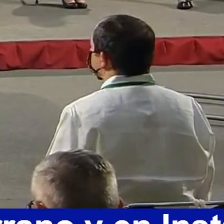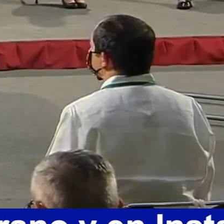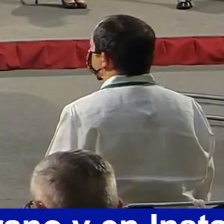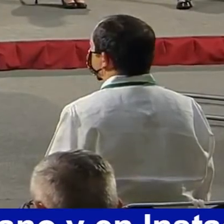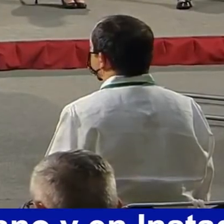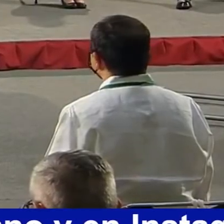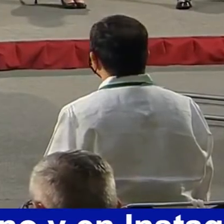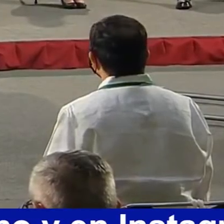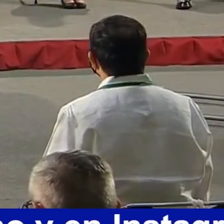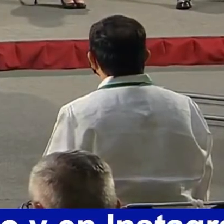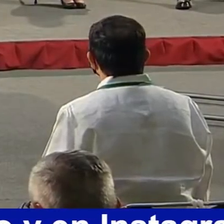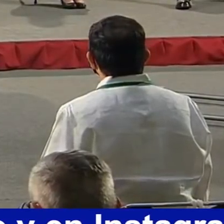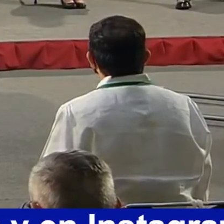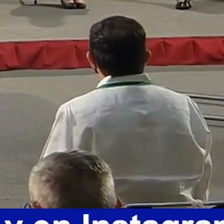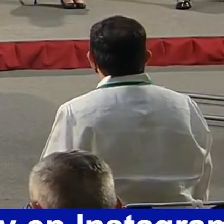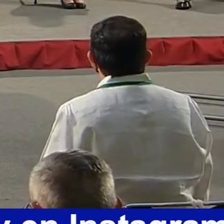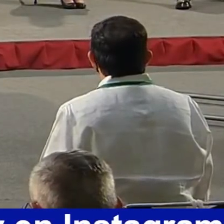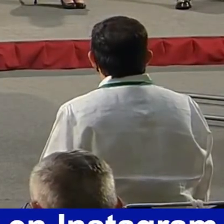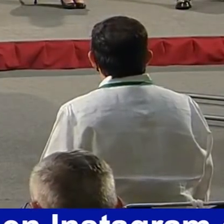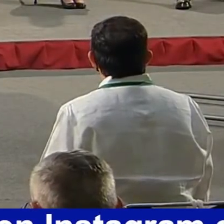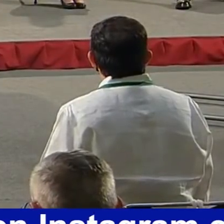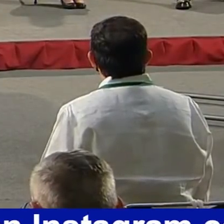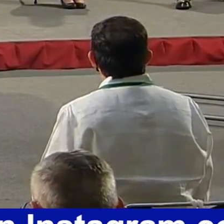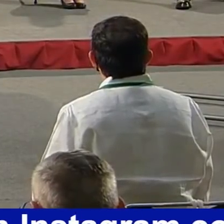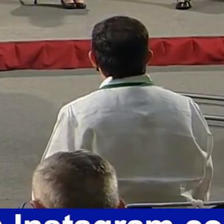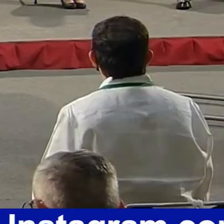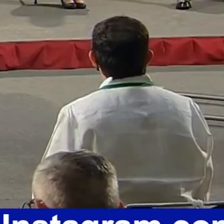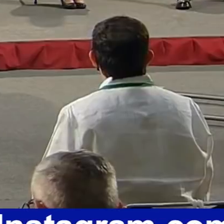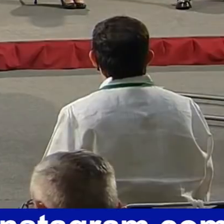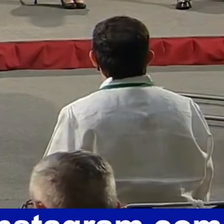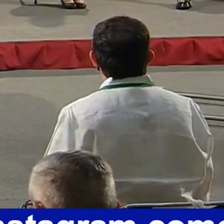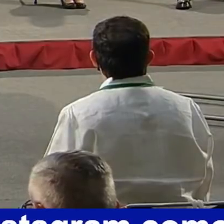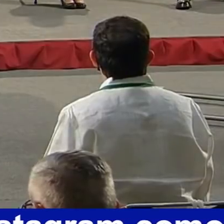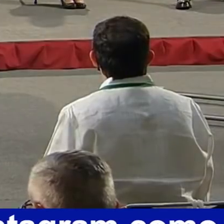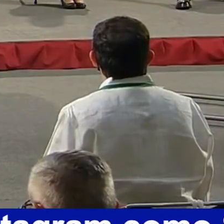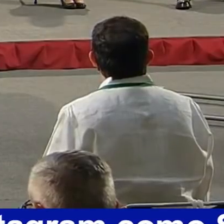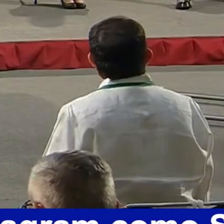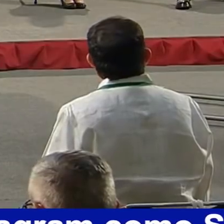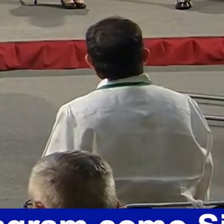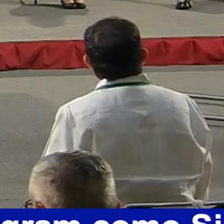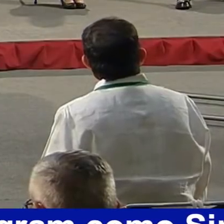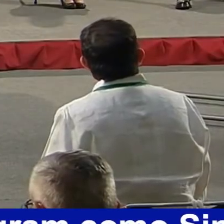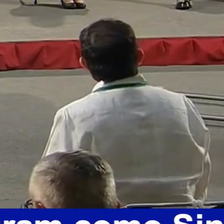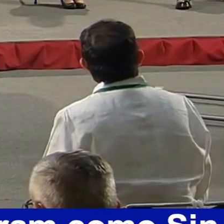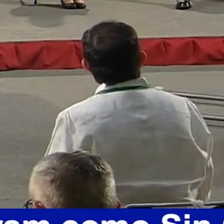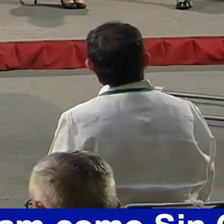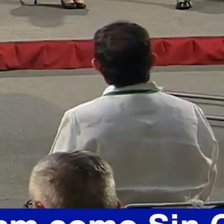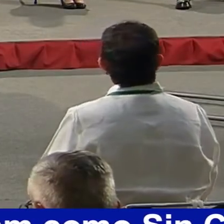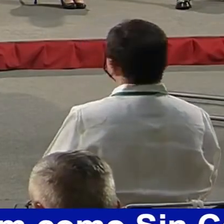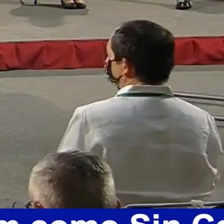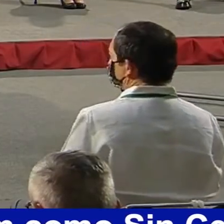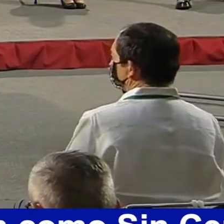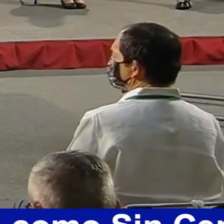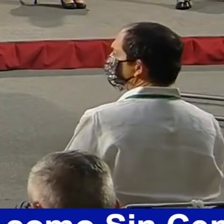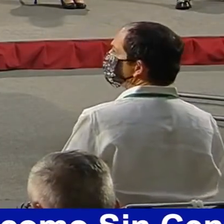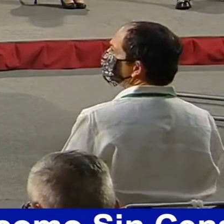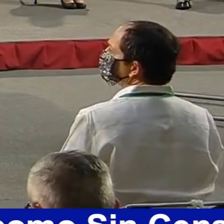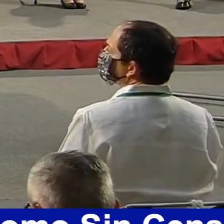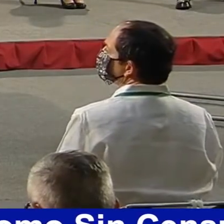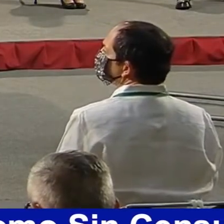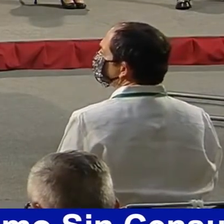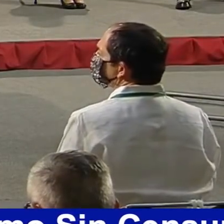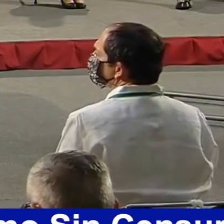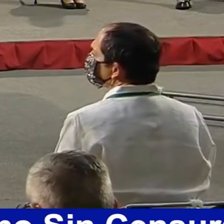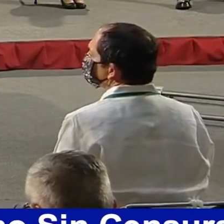la corrupción que había en COFEPRIS, pero yo quisiera referirme y preguntar sobre la corrupción que